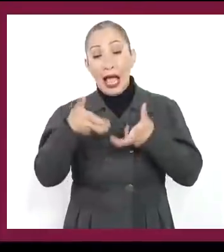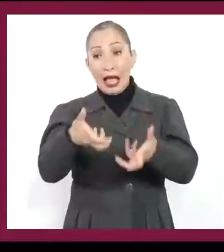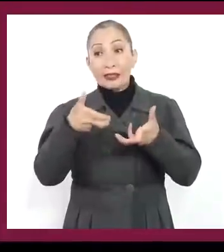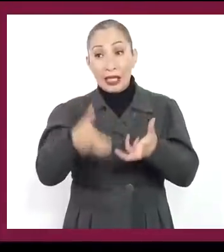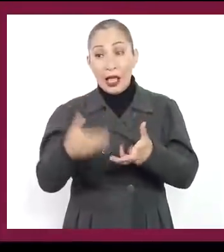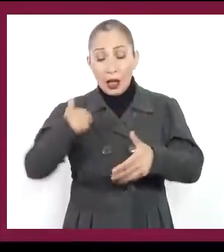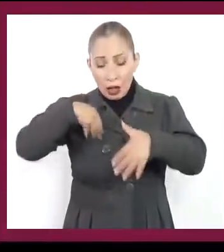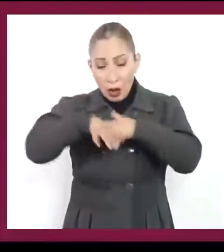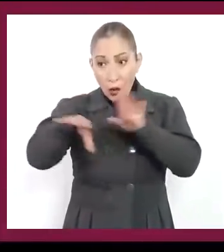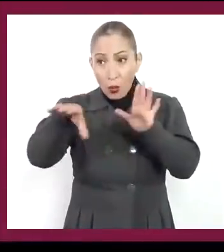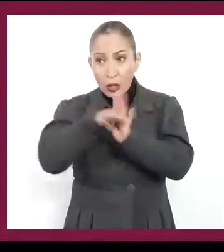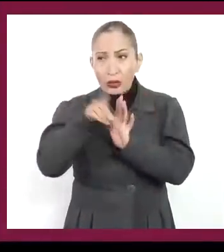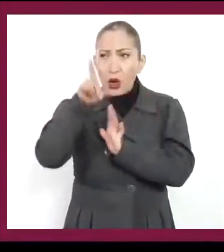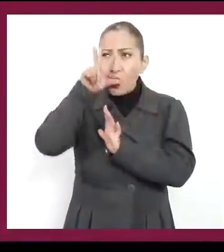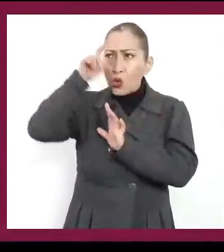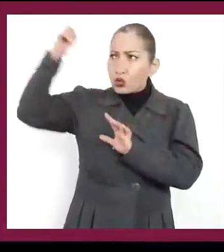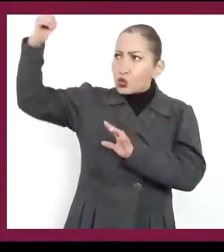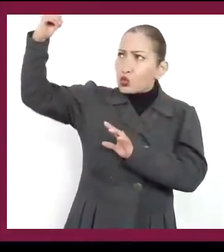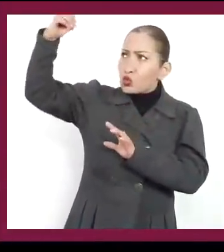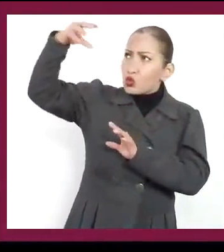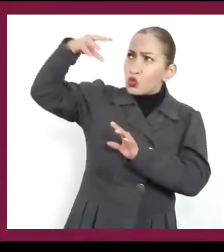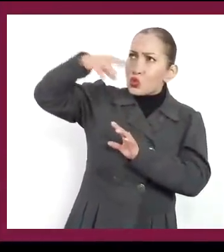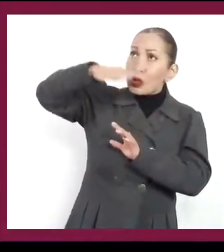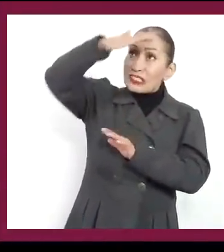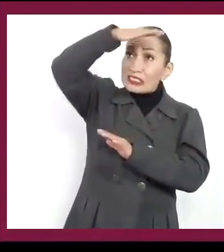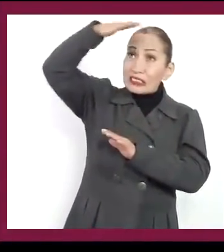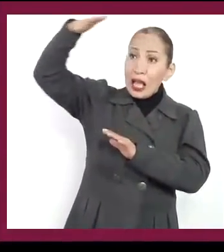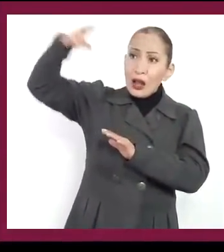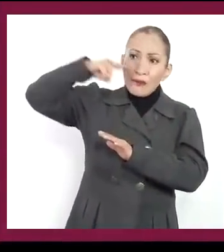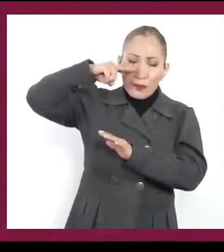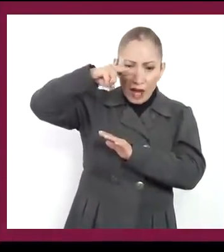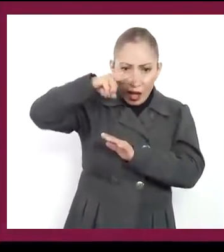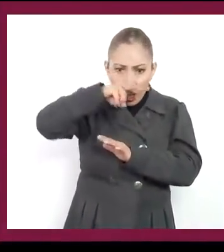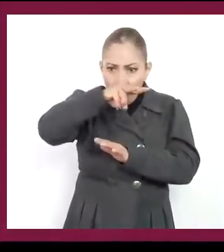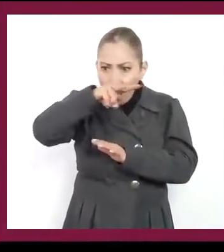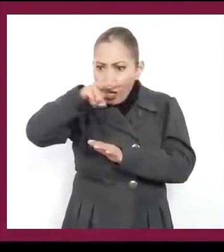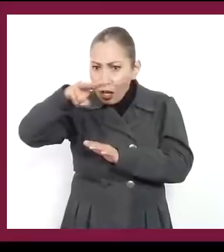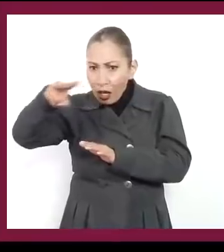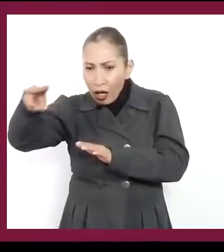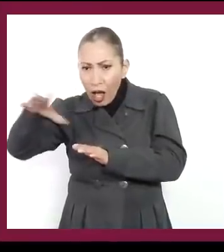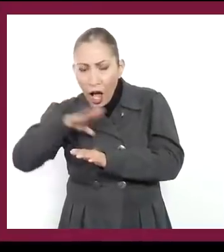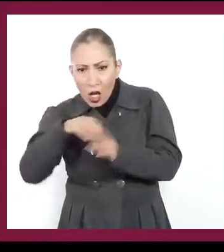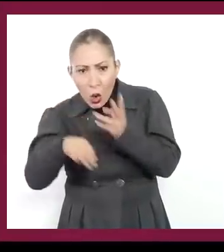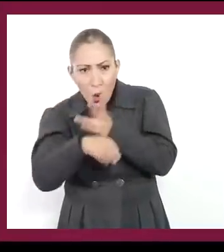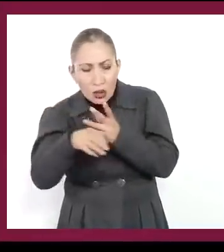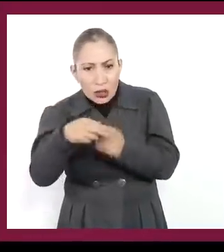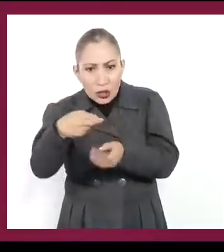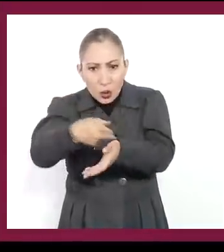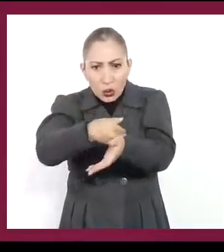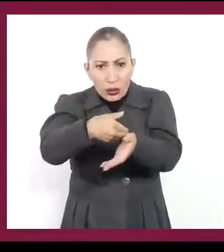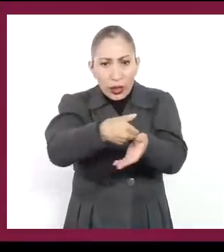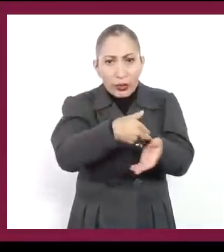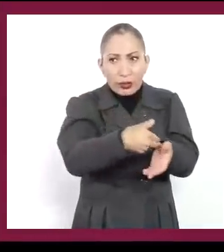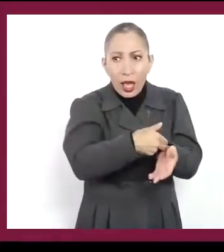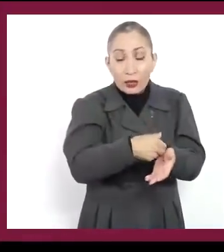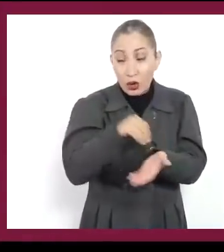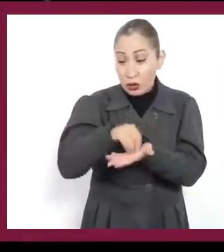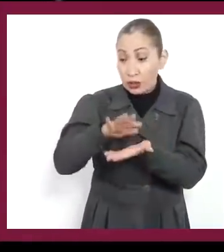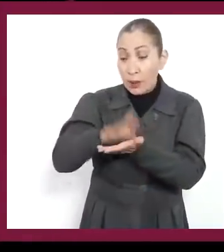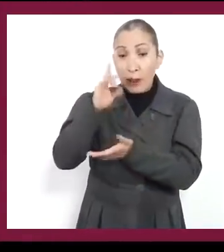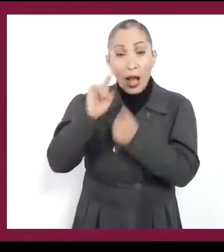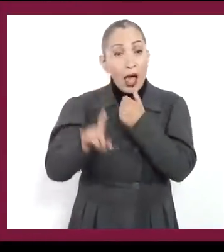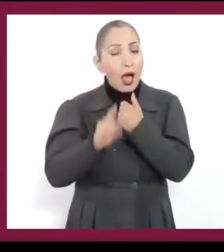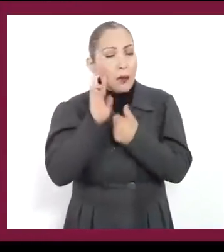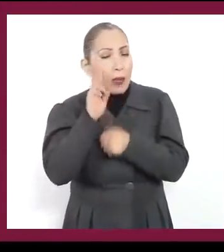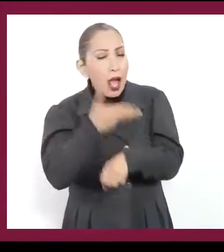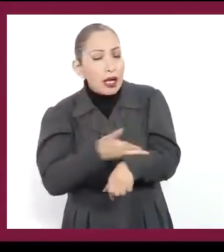habitación, un hilo de luz pendía del techo, develando a cada momento los secretos ocultos. Nos habían citado para resolver el